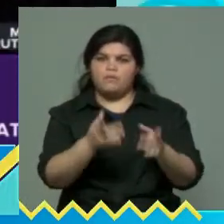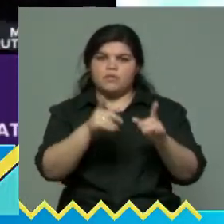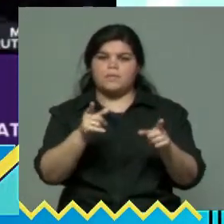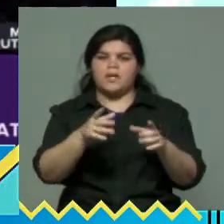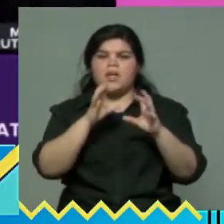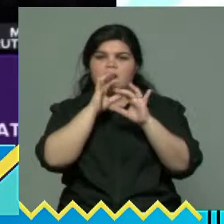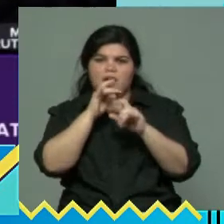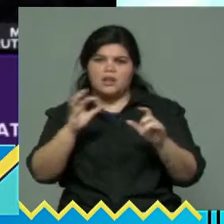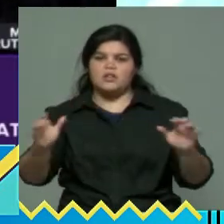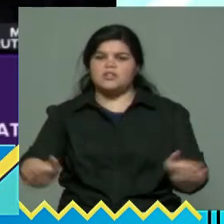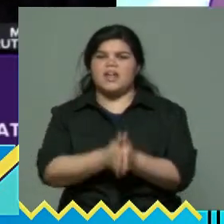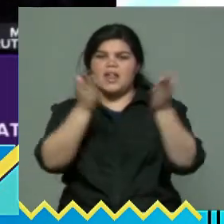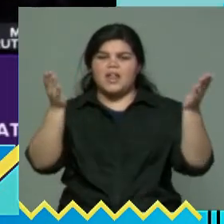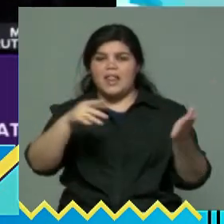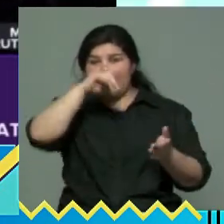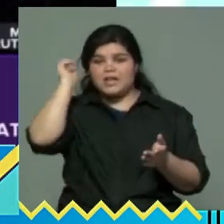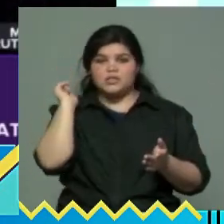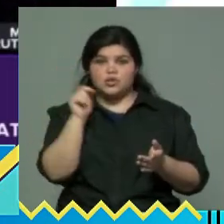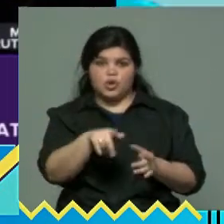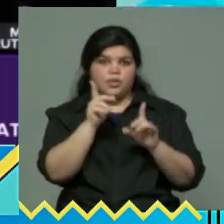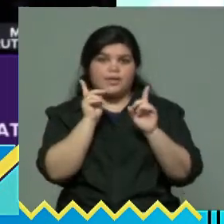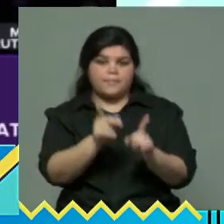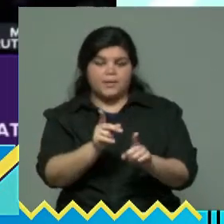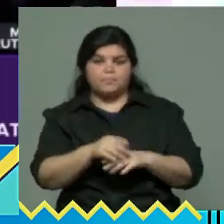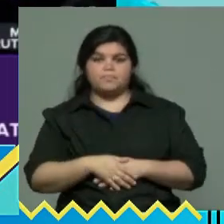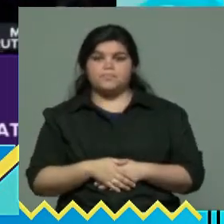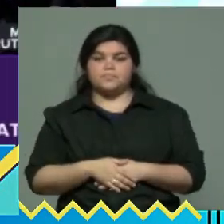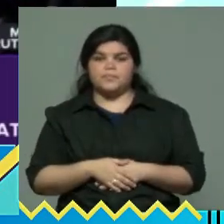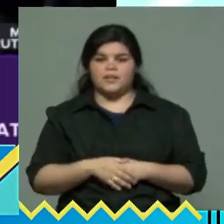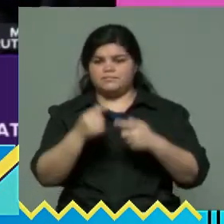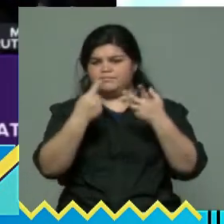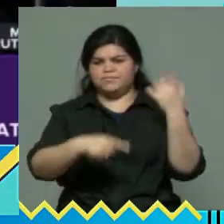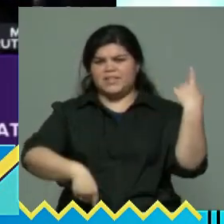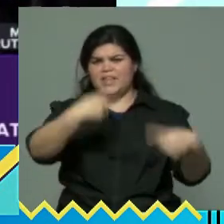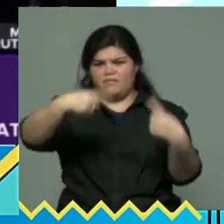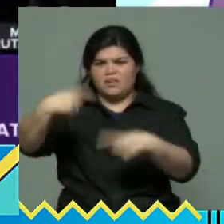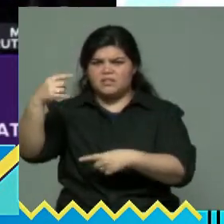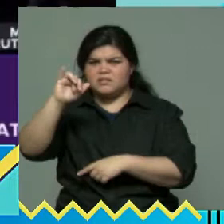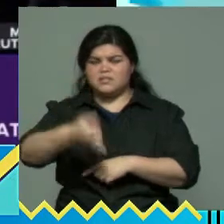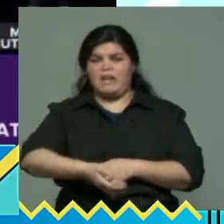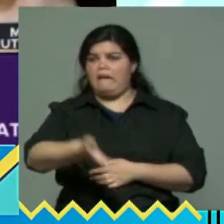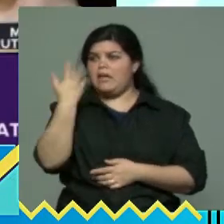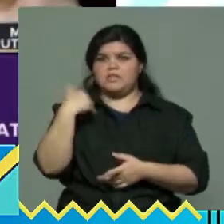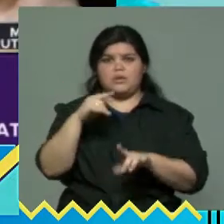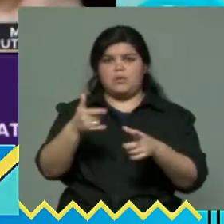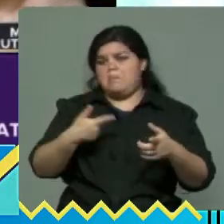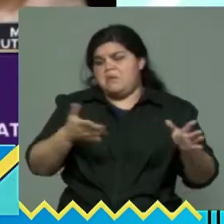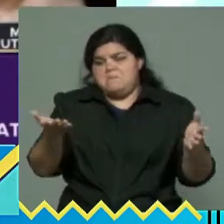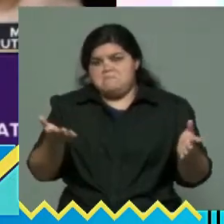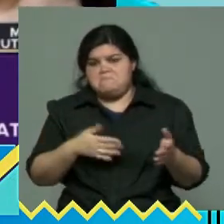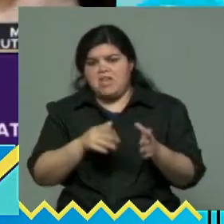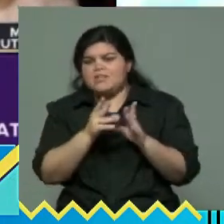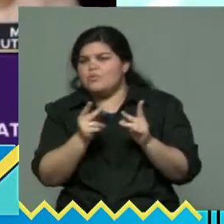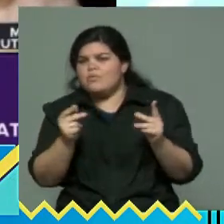también de Clarín, algunos. O sea, como que hay muchas diferencias, o sea, que antes no había. Pero bueno, eso son sutilezas. Los